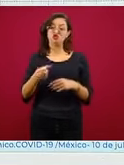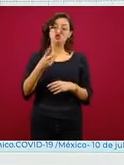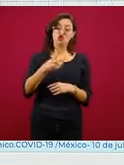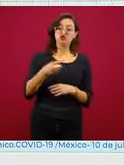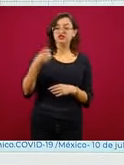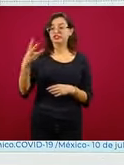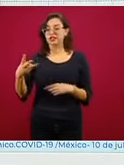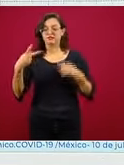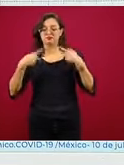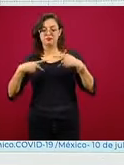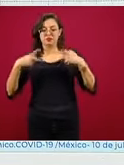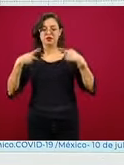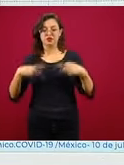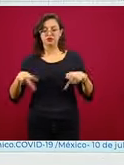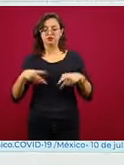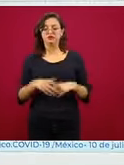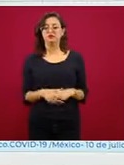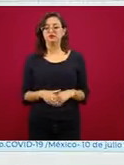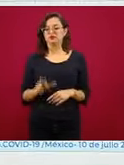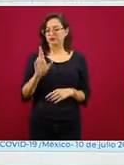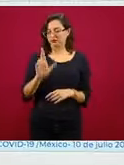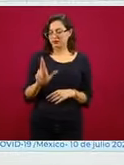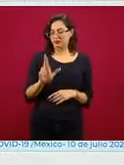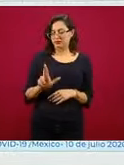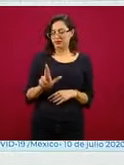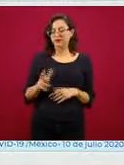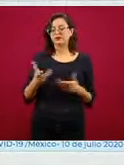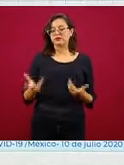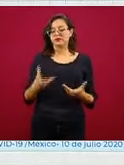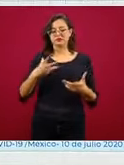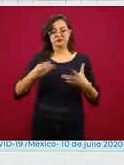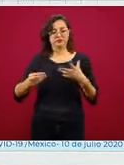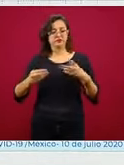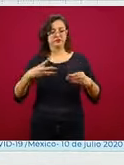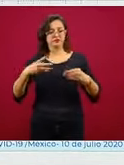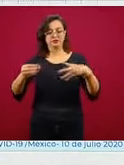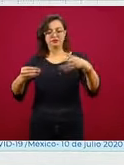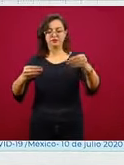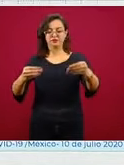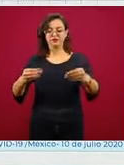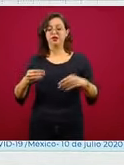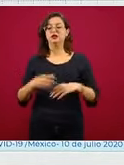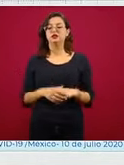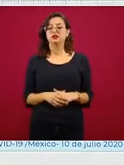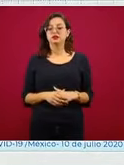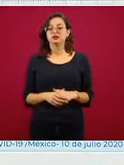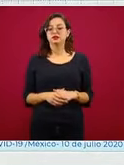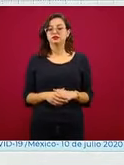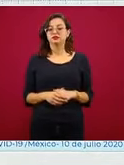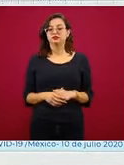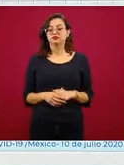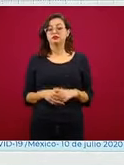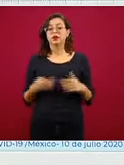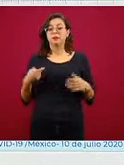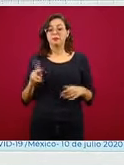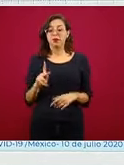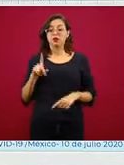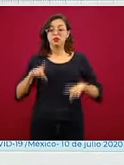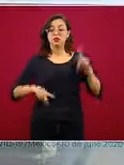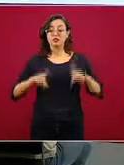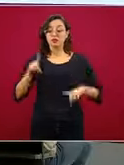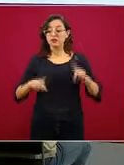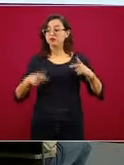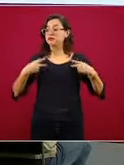de la R, el número básico de reproducción, para COVID. Pero esto varía de acuerdo a las condiciones de la